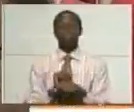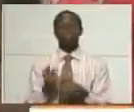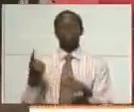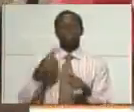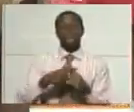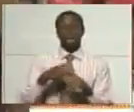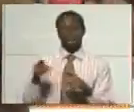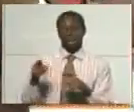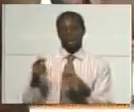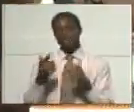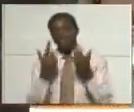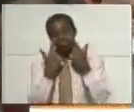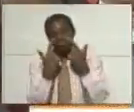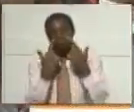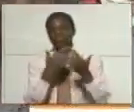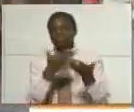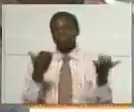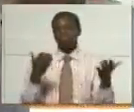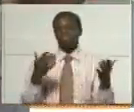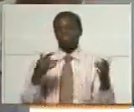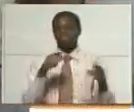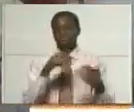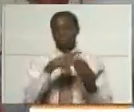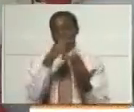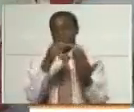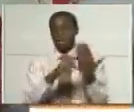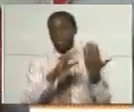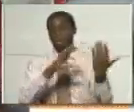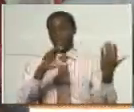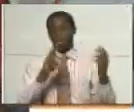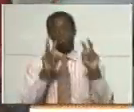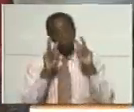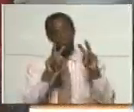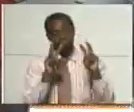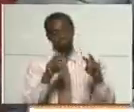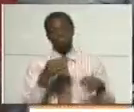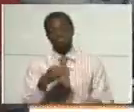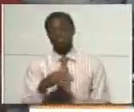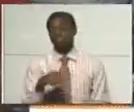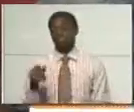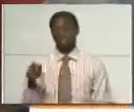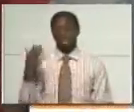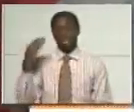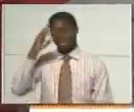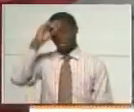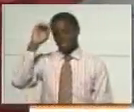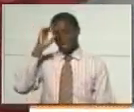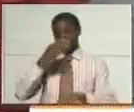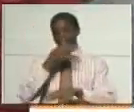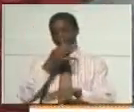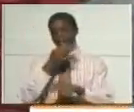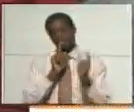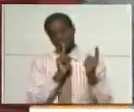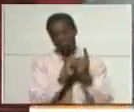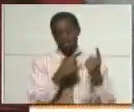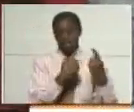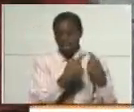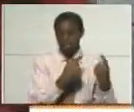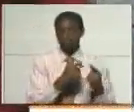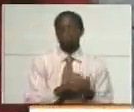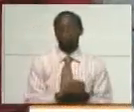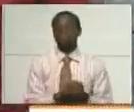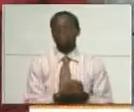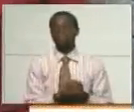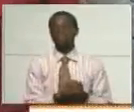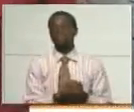los acontecimientos de este tremendo programa. Yo estuve hablando con Diosdado en la tarde, ¿no?